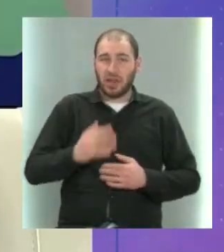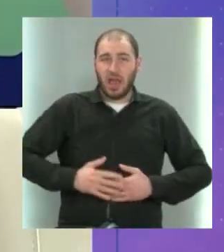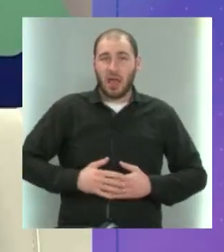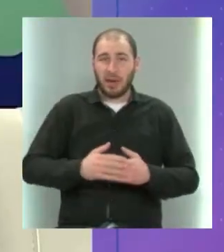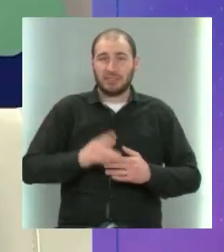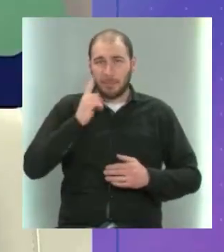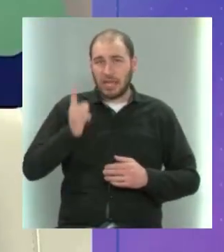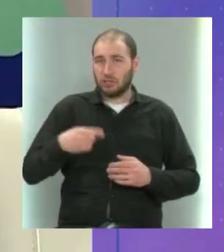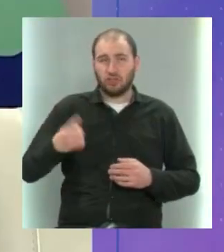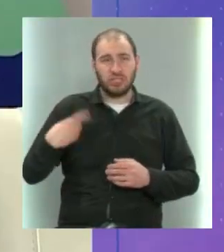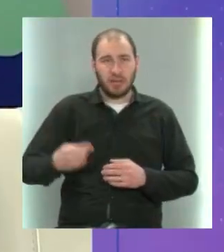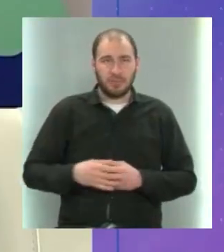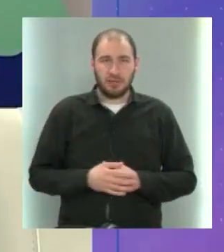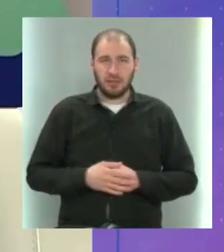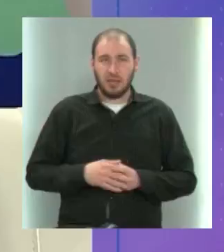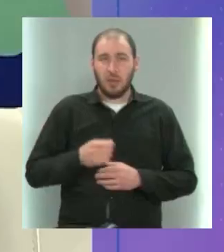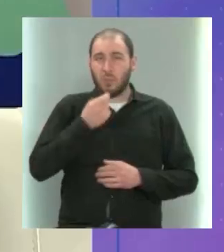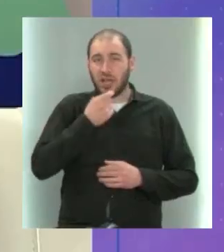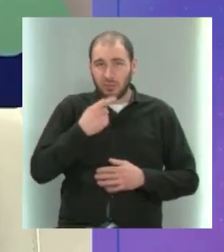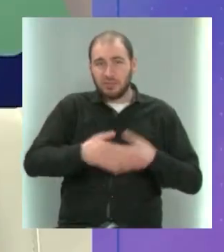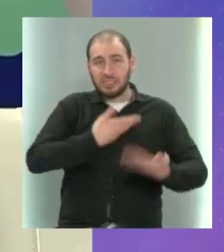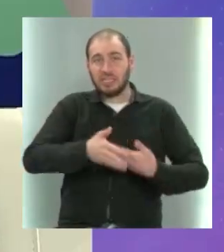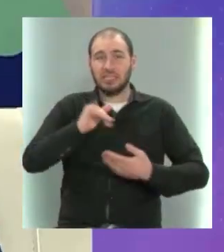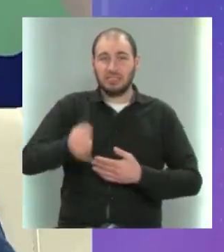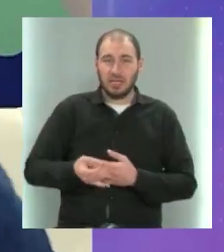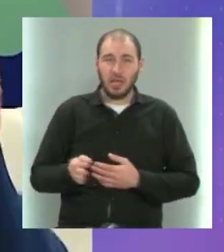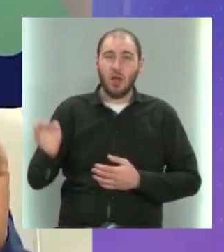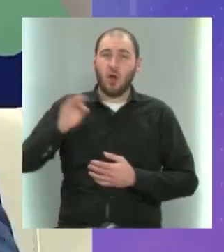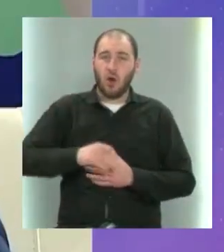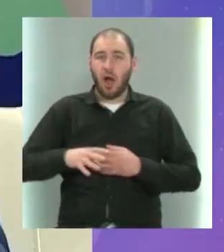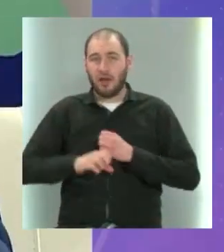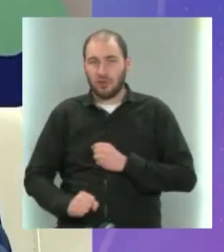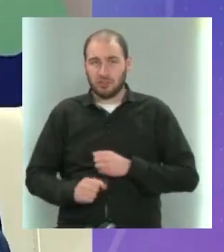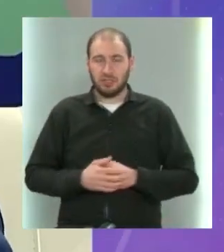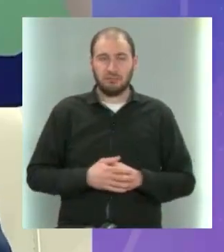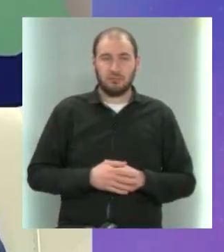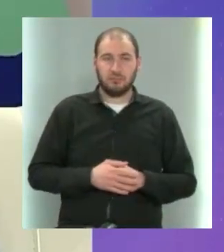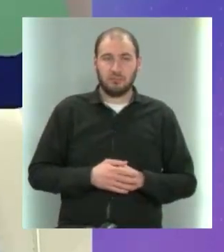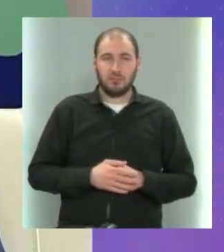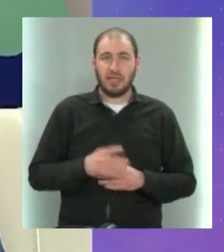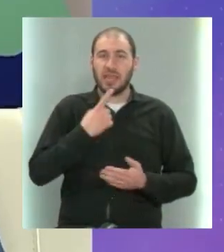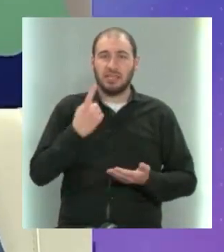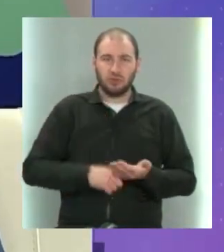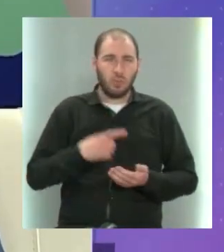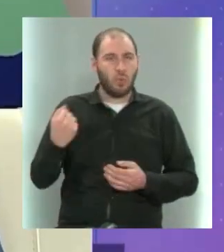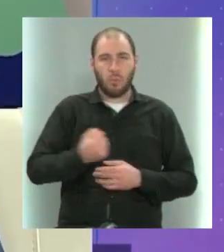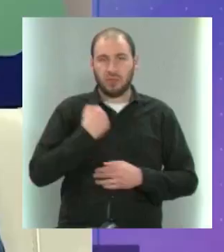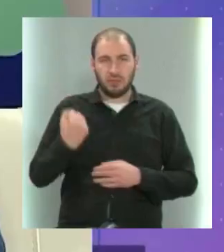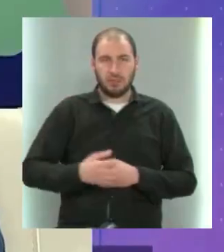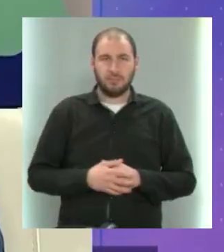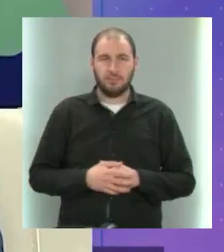corre riesgo siempre, sea que lo lleve adelante o sea que lo aborte. Por lo tanto, la decisión es muy importante.